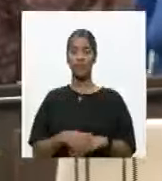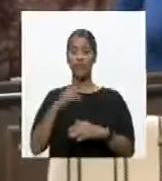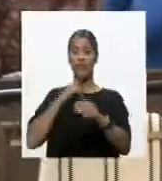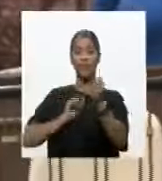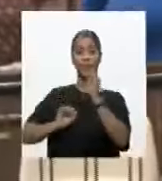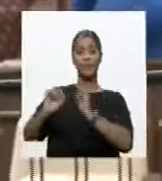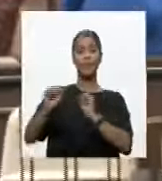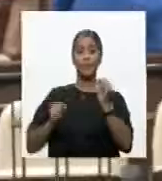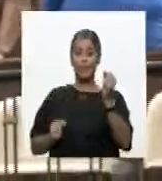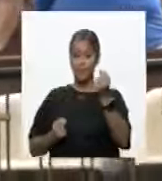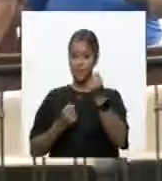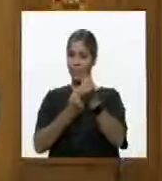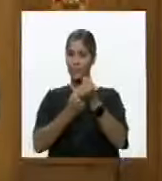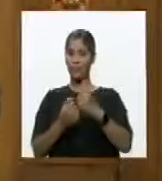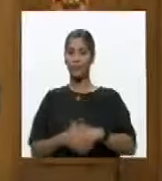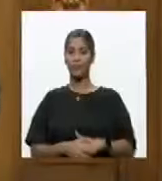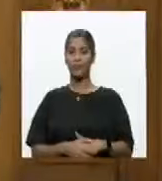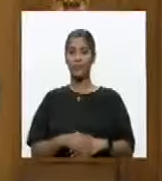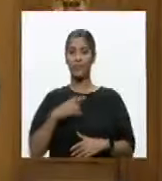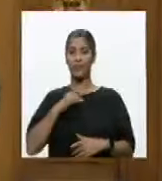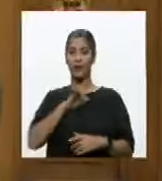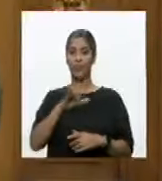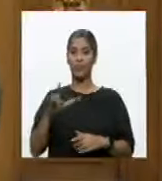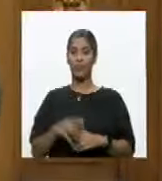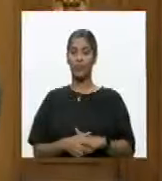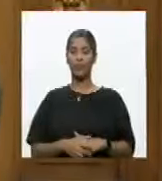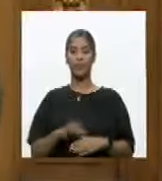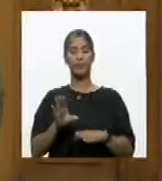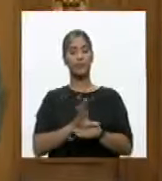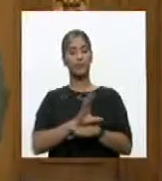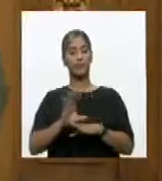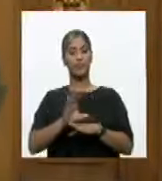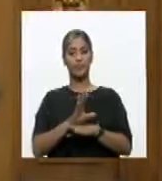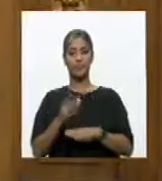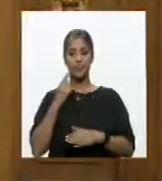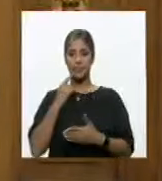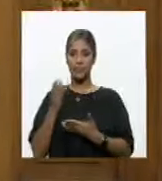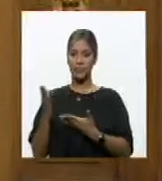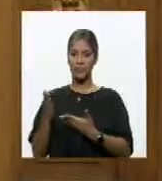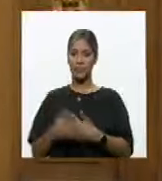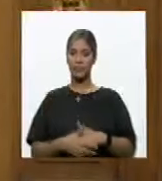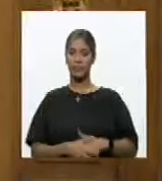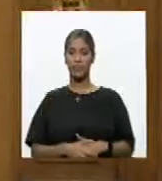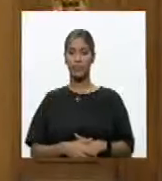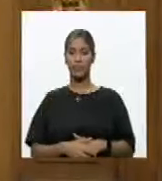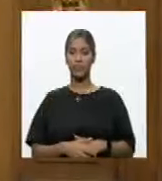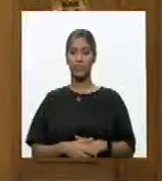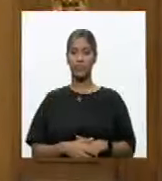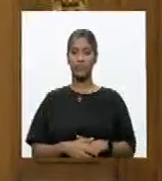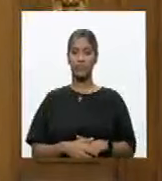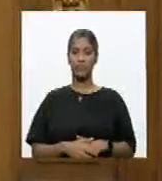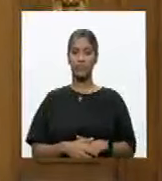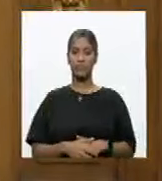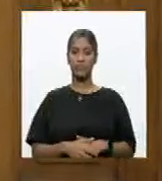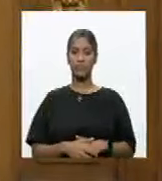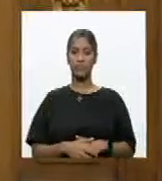combate! ¡Y por el amor! Yo no me quedo en la casa, pues al combate